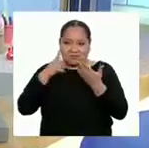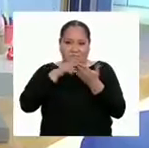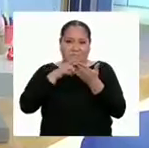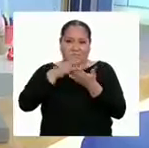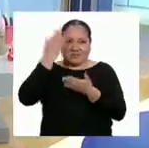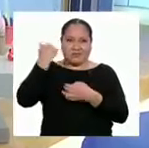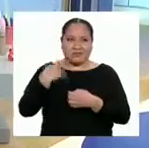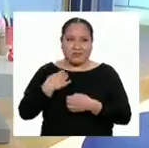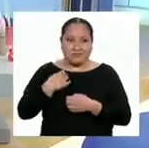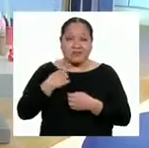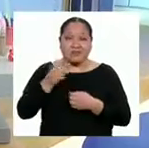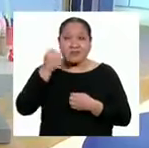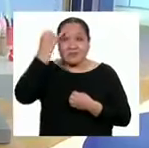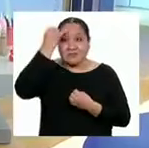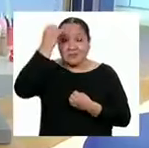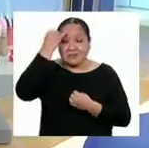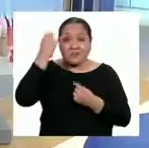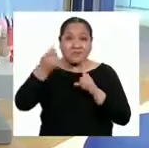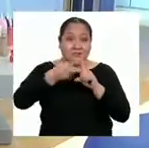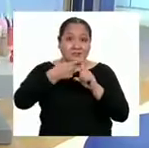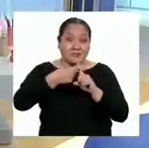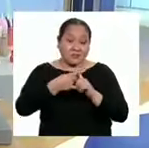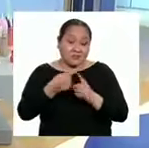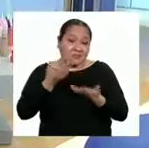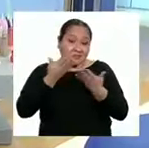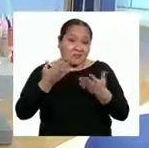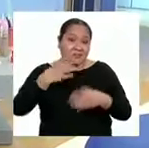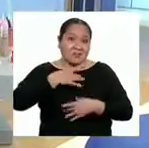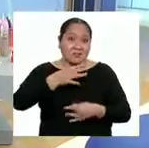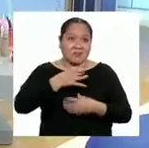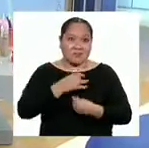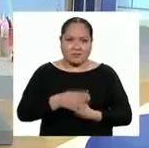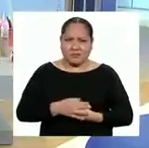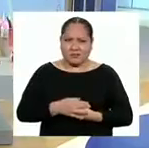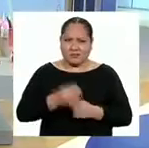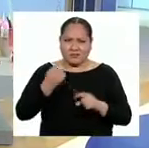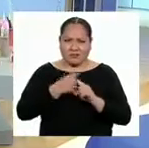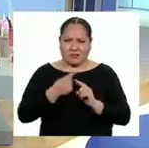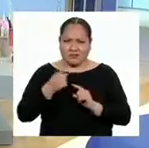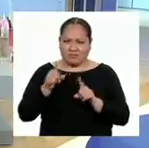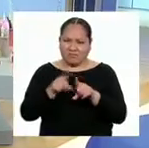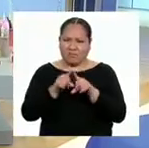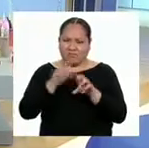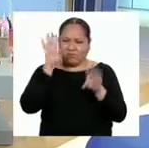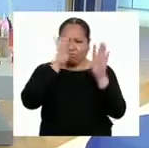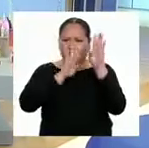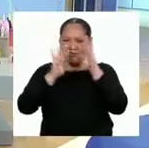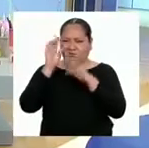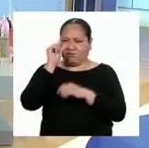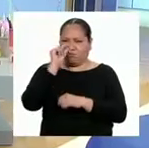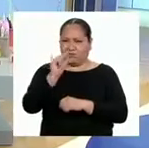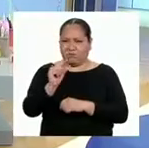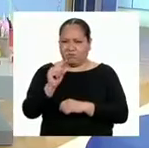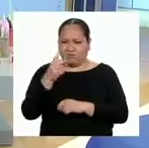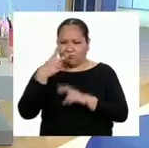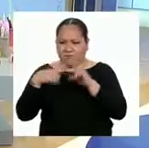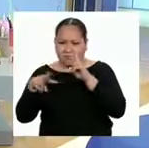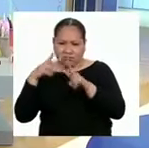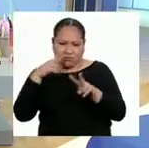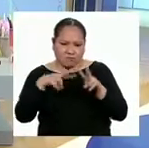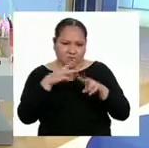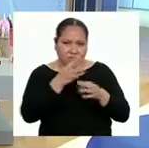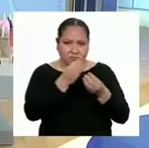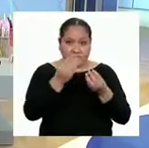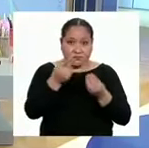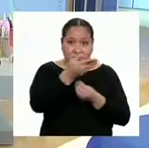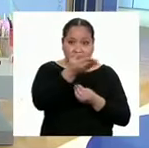recibí comentarios muy positivos y cosas muy interesantes. Pero también me preocupé un poco porque me di cuenta de que a muchas y muchos